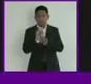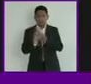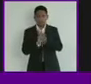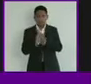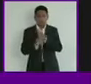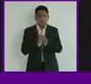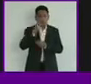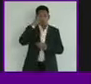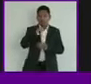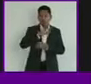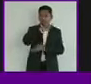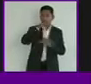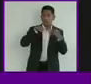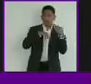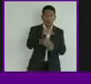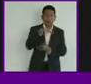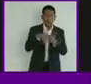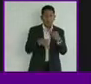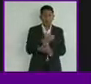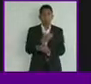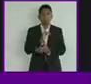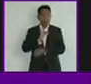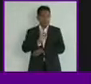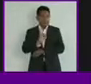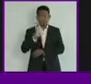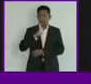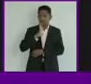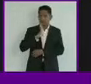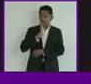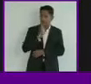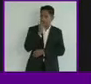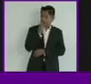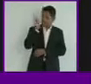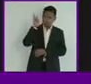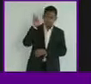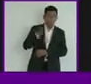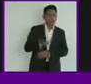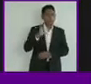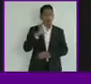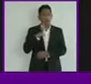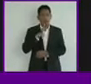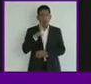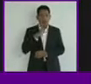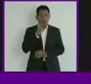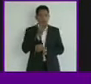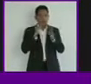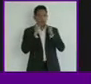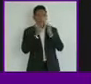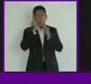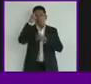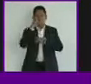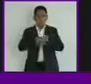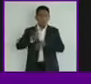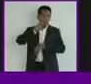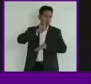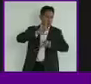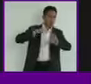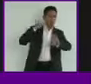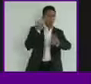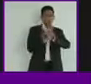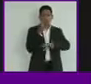con quienes se comparte el ciberacoso, que sí existe, que es una realidad, que es otra manera de violentar mujeres, de violentar y generar